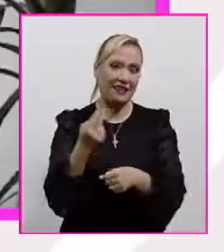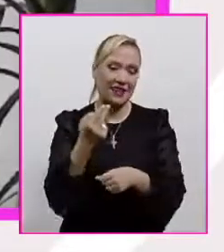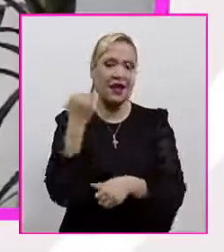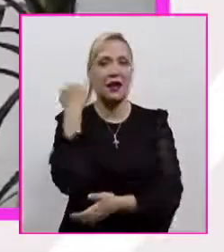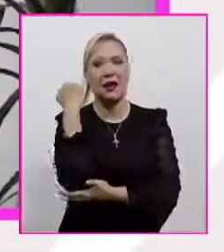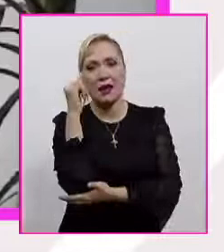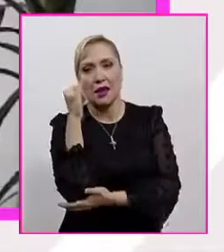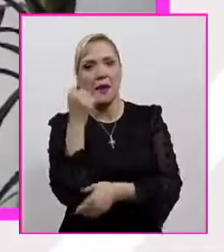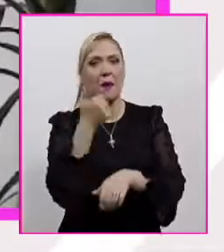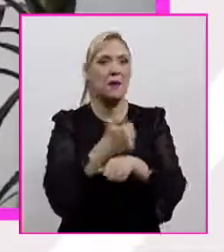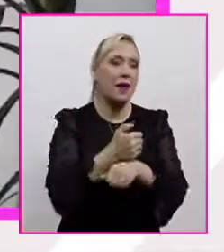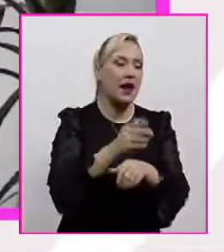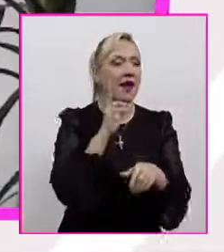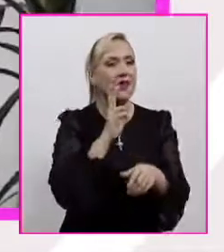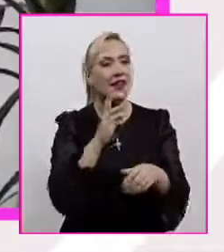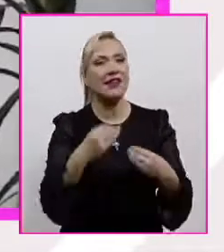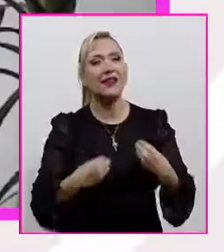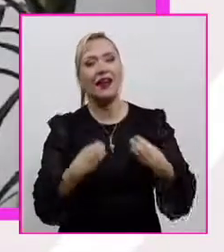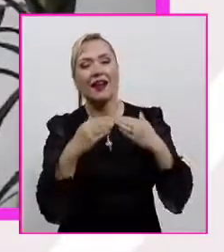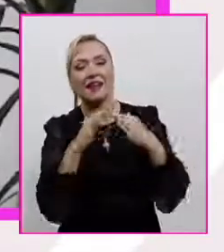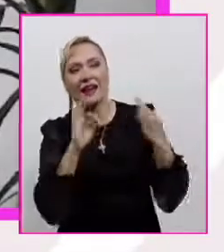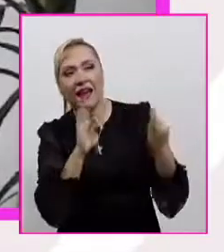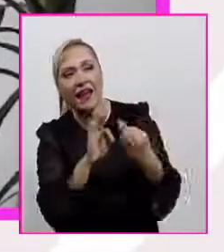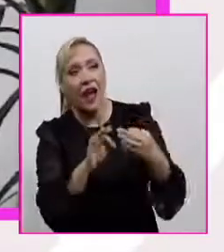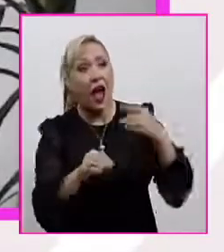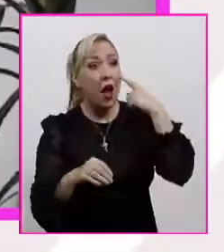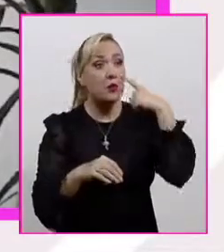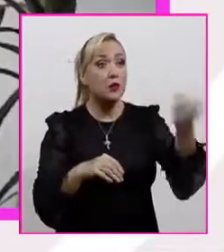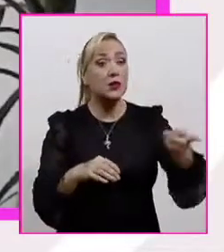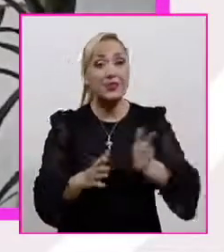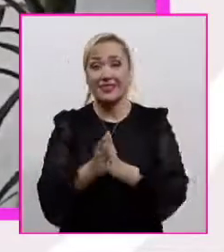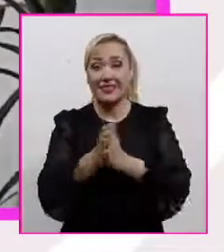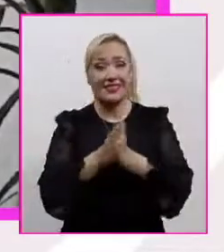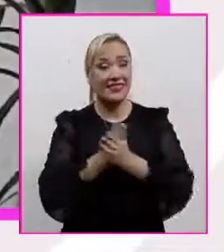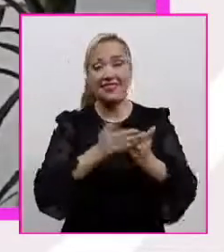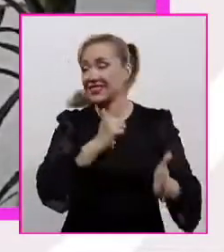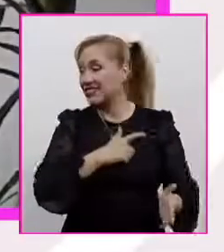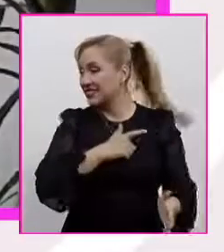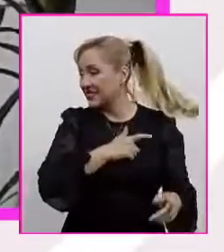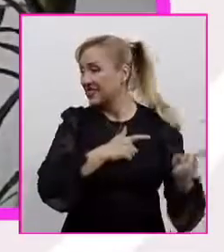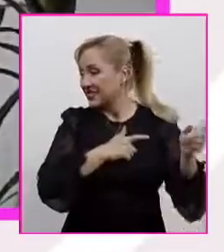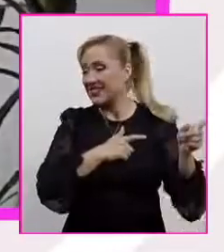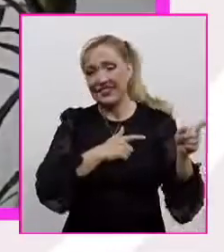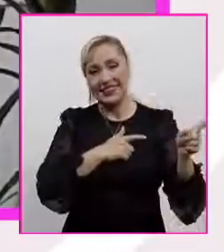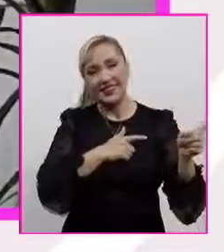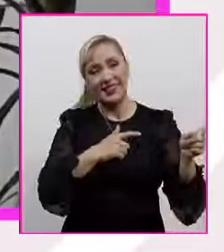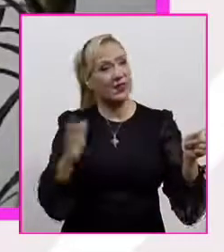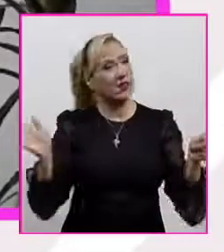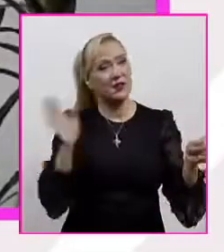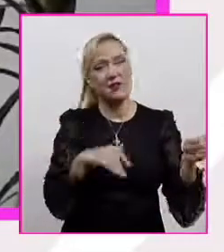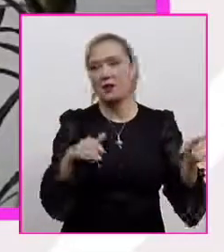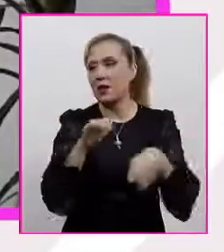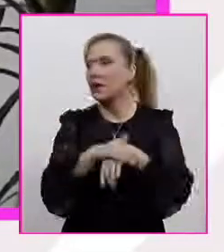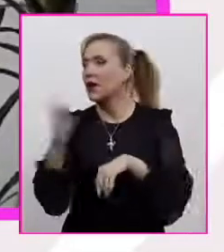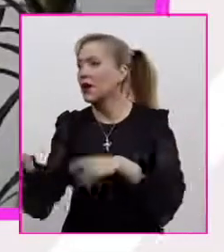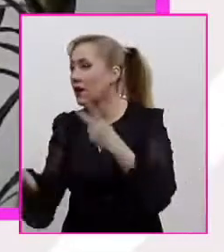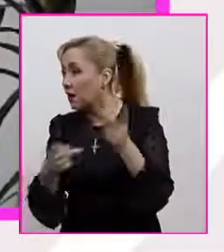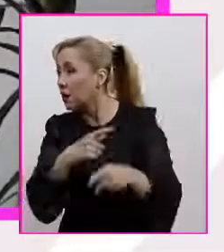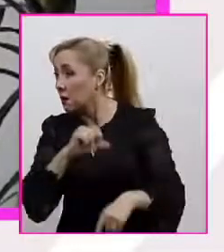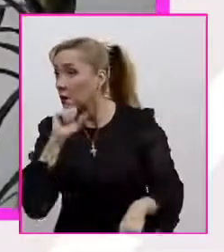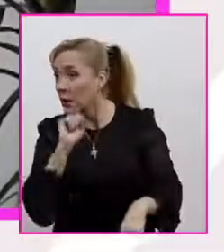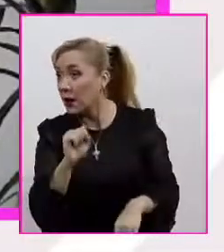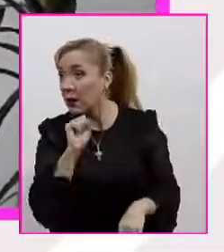escuelas cercanas a su domicilio, vieron una que les interesaba, consultaron con amigas, con